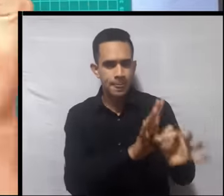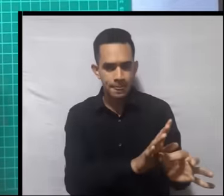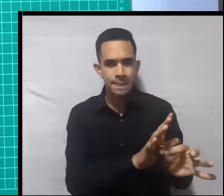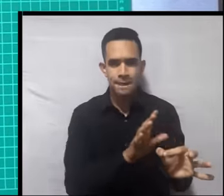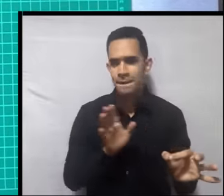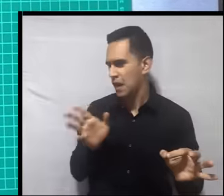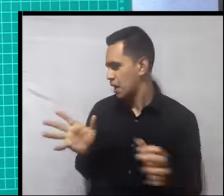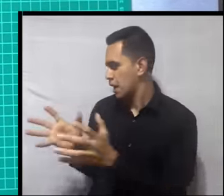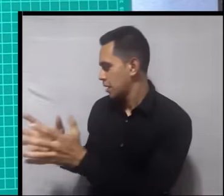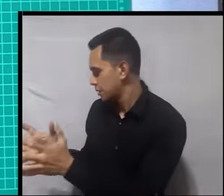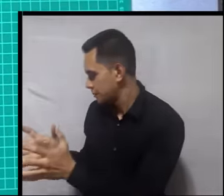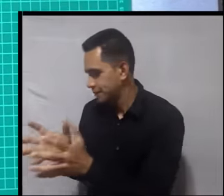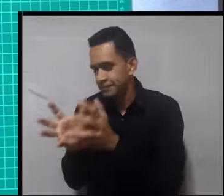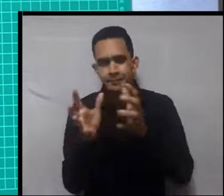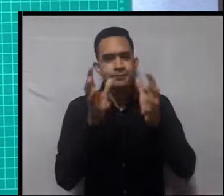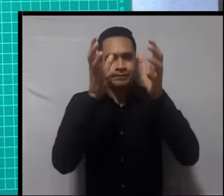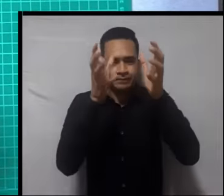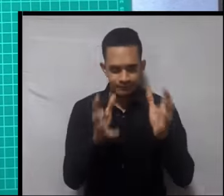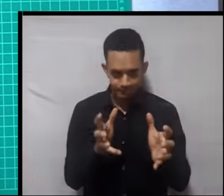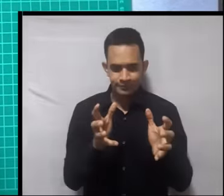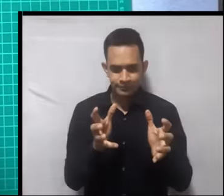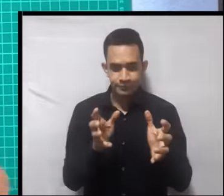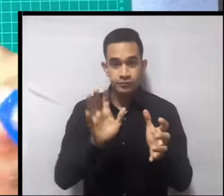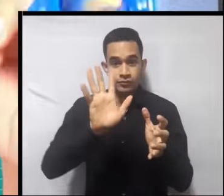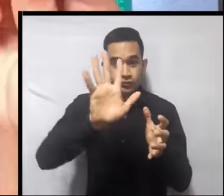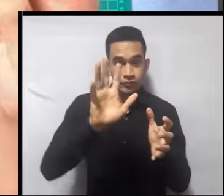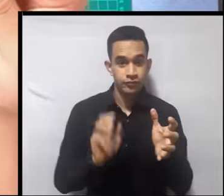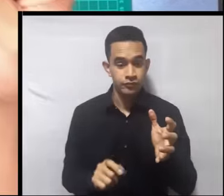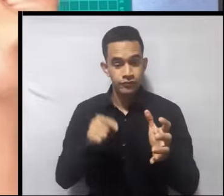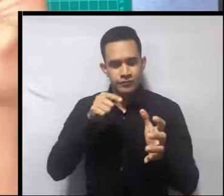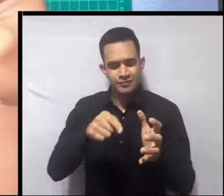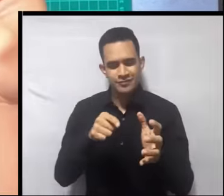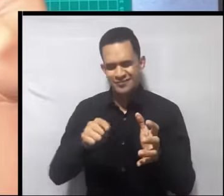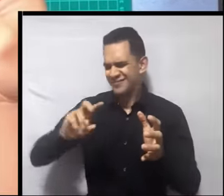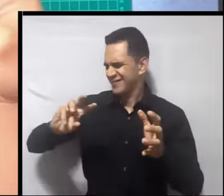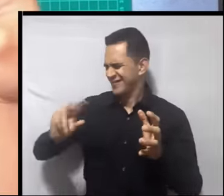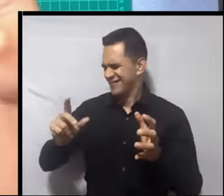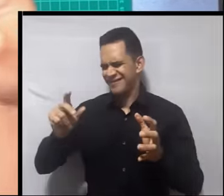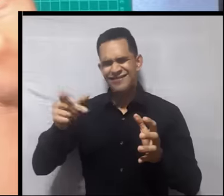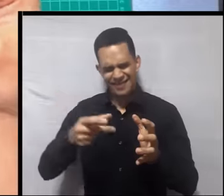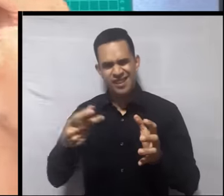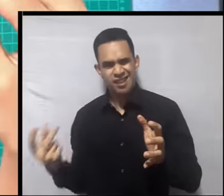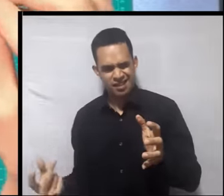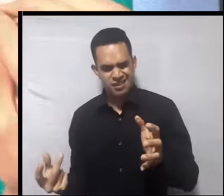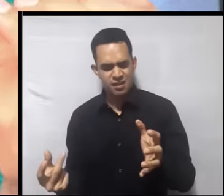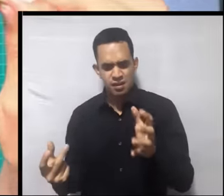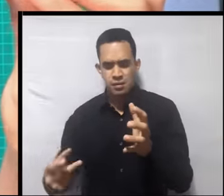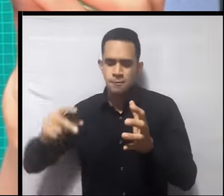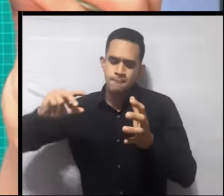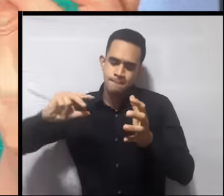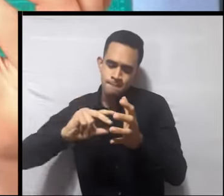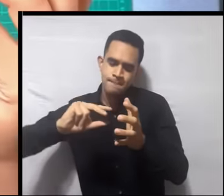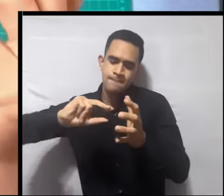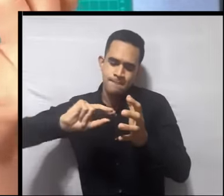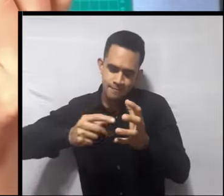Ahora tomaremos la pieza que se estaba secando y enroscaremos el tapón con la hélice.